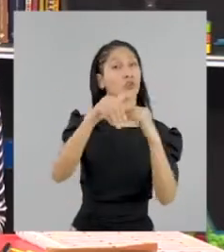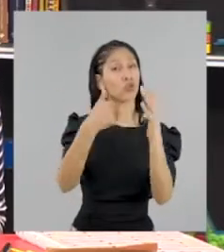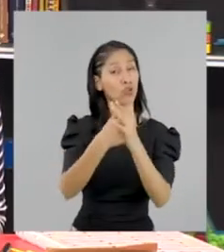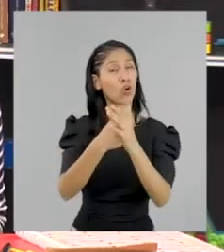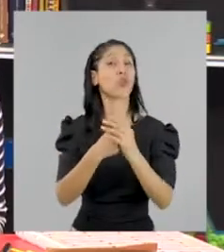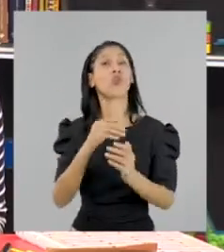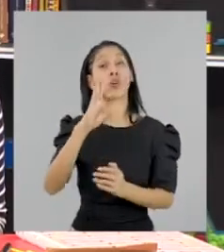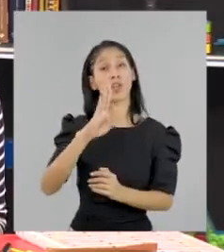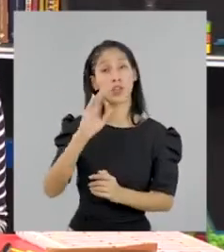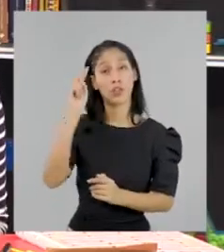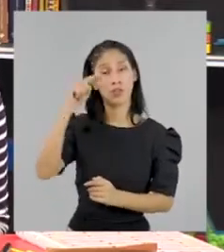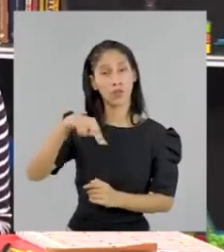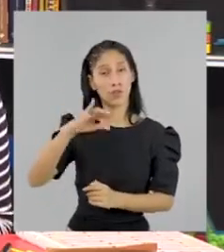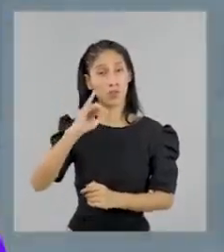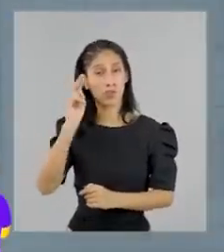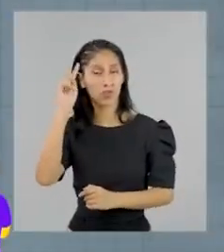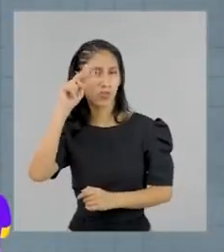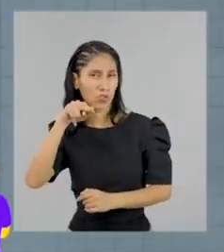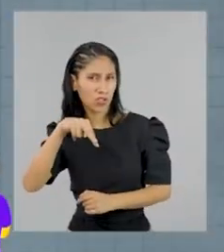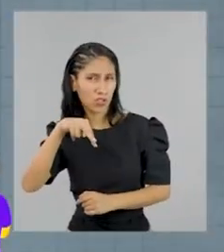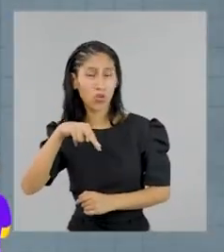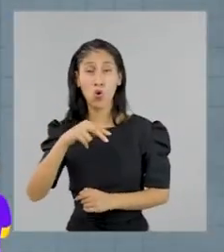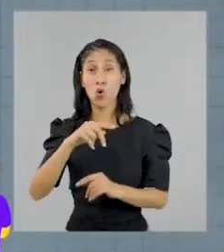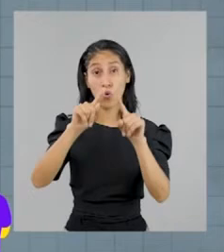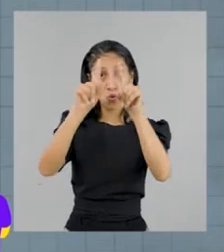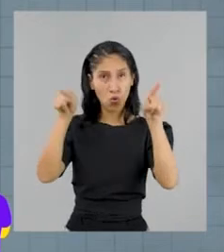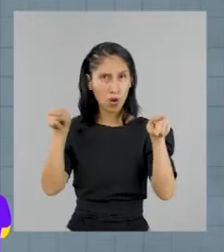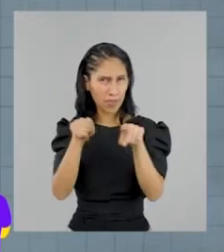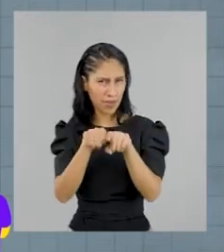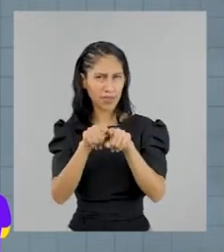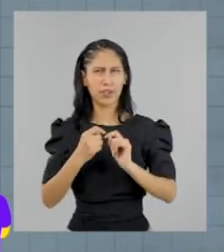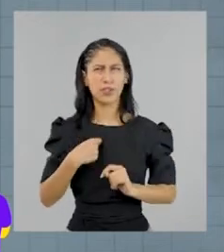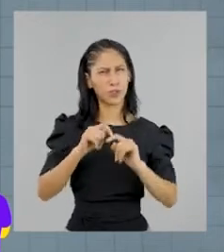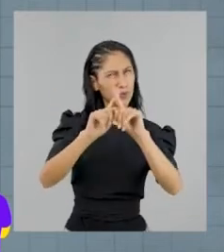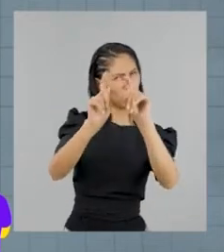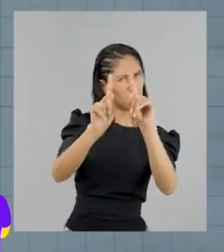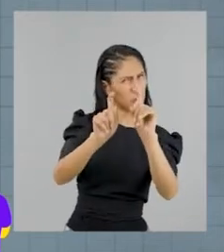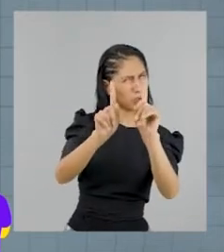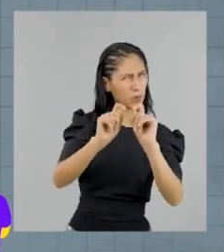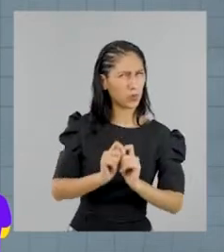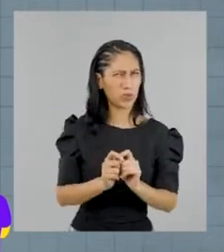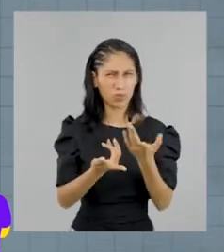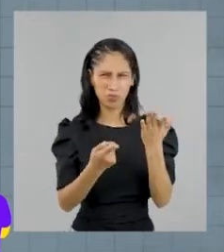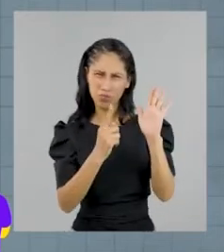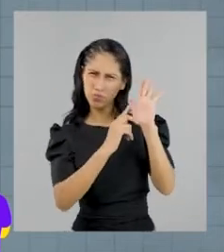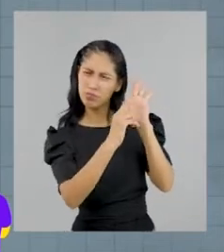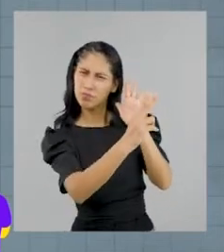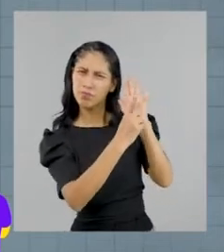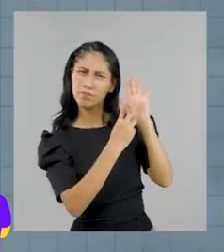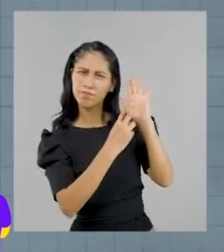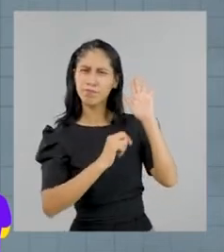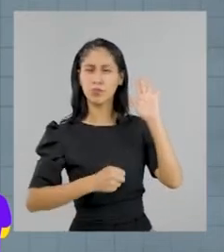del concepto de función cuadrática. Yo tengo algunas interrogantes al respecto. ¿Cómo se define una función